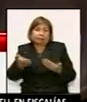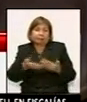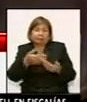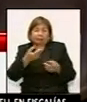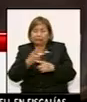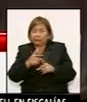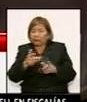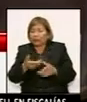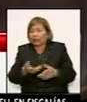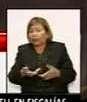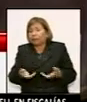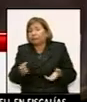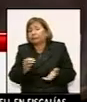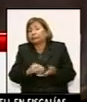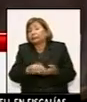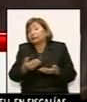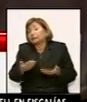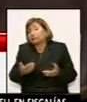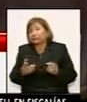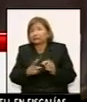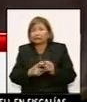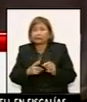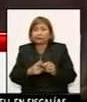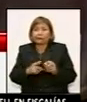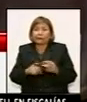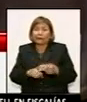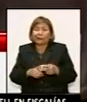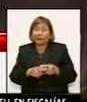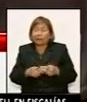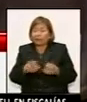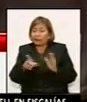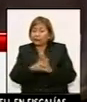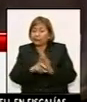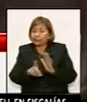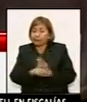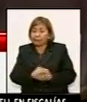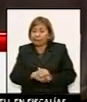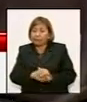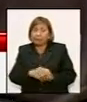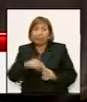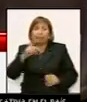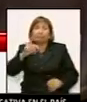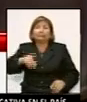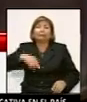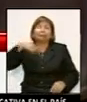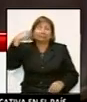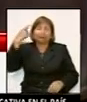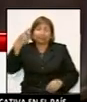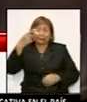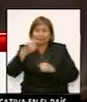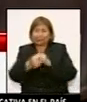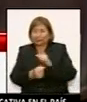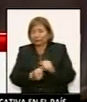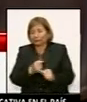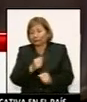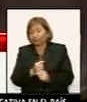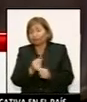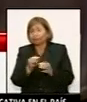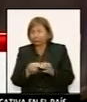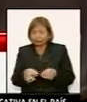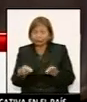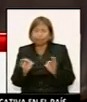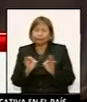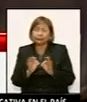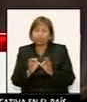vigencia. O en otras palabras, recién esa ley estaría entrando en vigencia el próximo año. Es importante aprobar esta